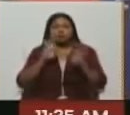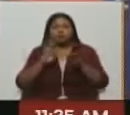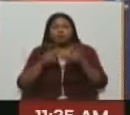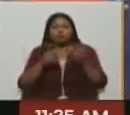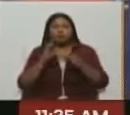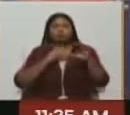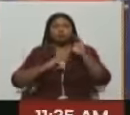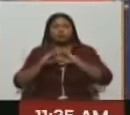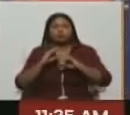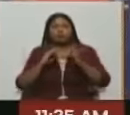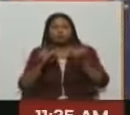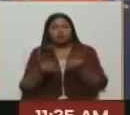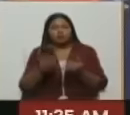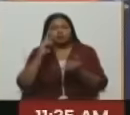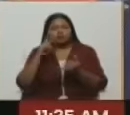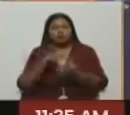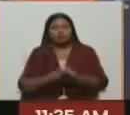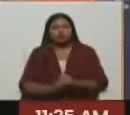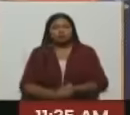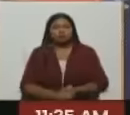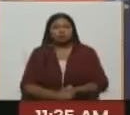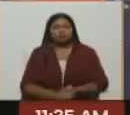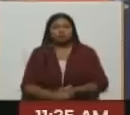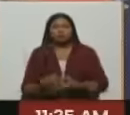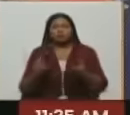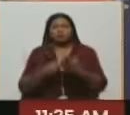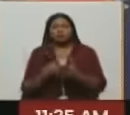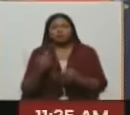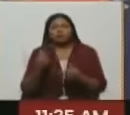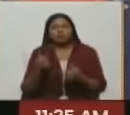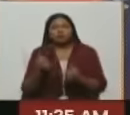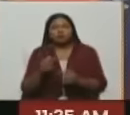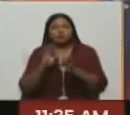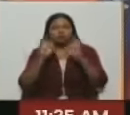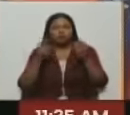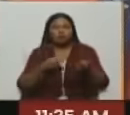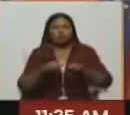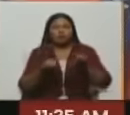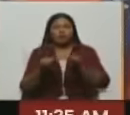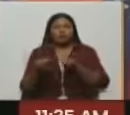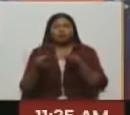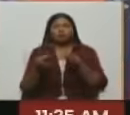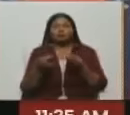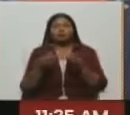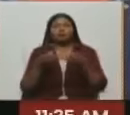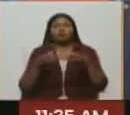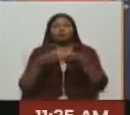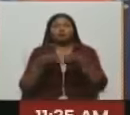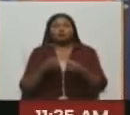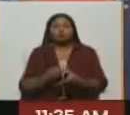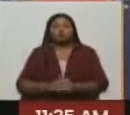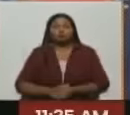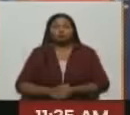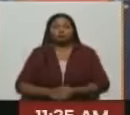medios de comunicación, paga por dinero, que maneja un grupito,